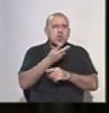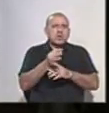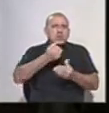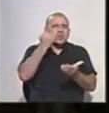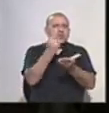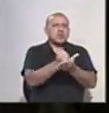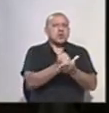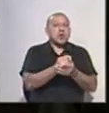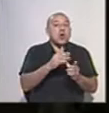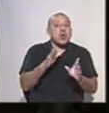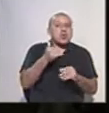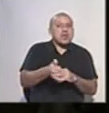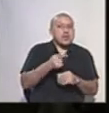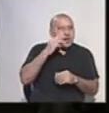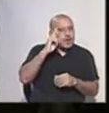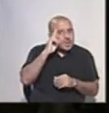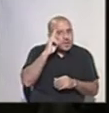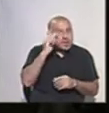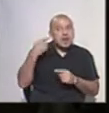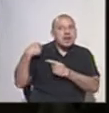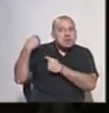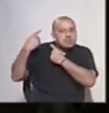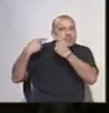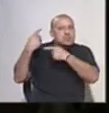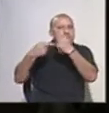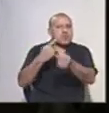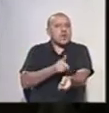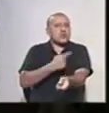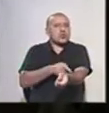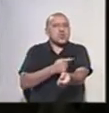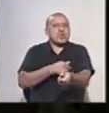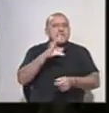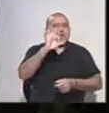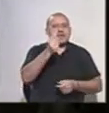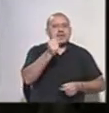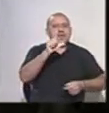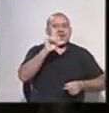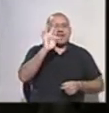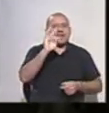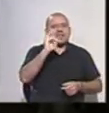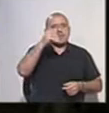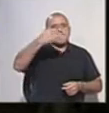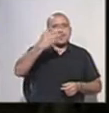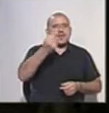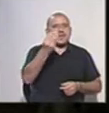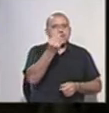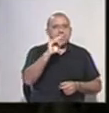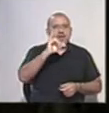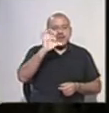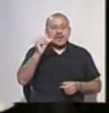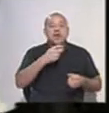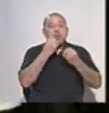cuánto tenés que respetar y honrar una tradición de los Saltimbanquis y mantener una forma de canto? Bueno, primero que nada, muy buenas noches para toda la